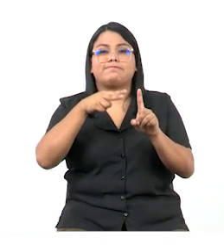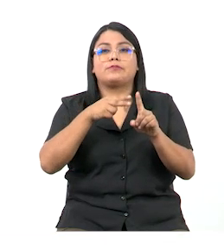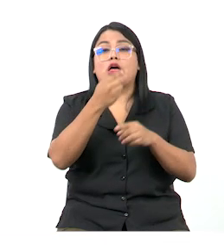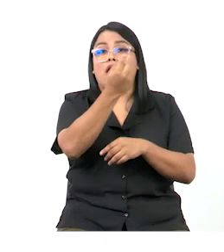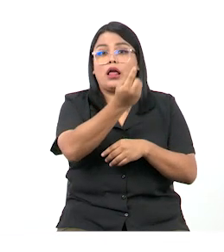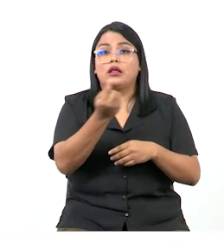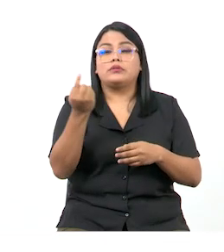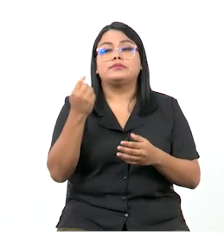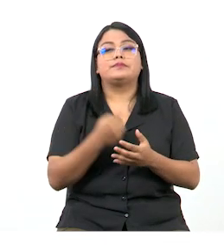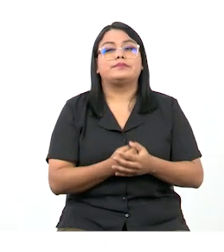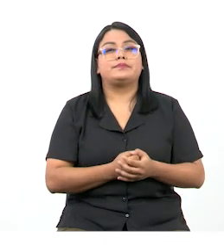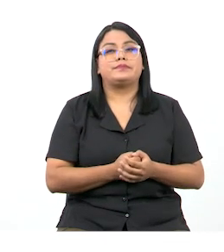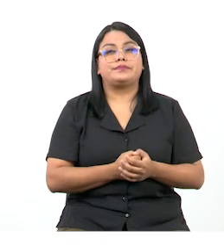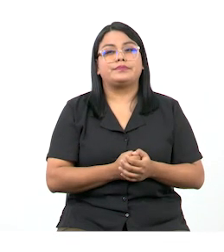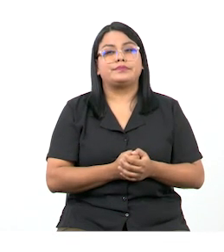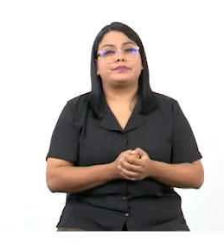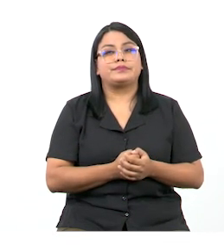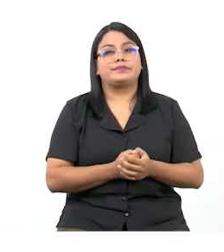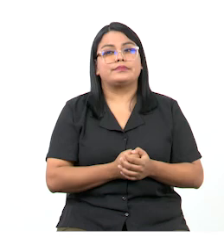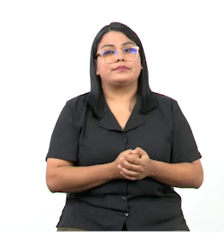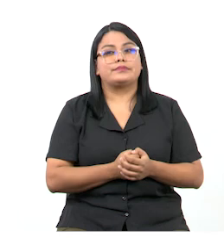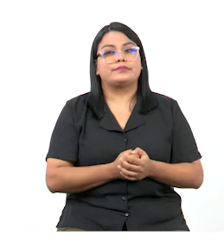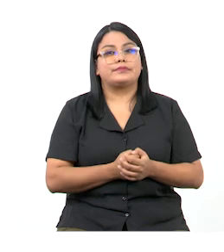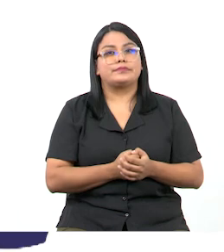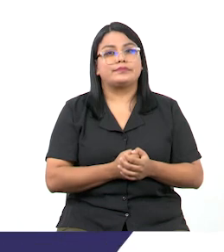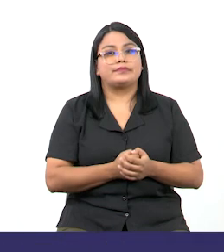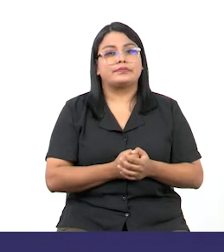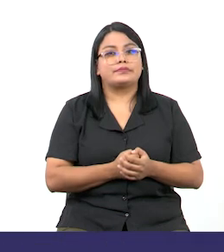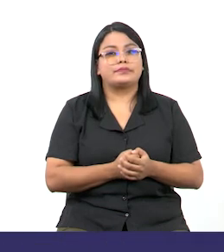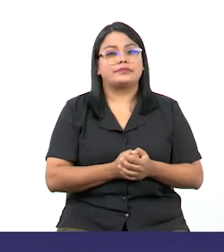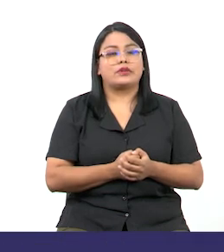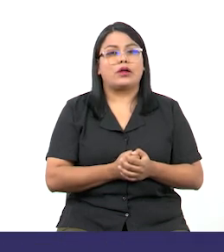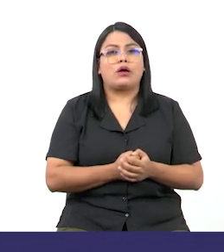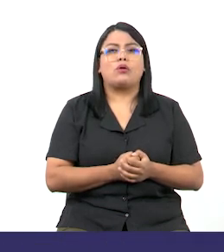valoración crítica de la actitud de un personaje.